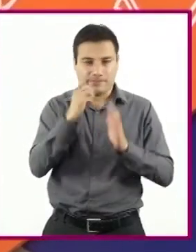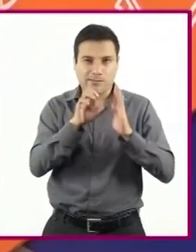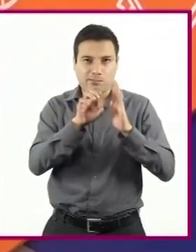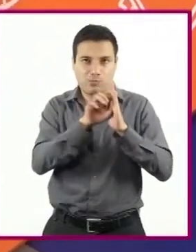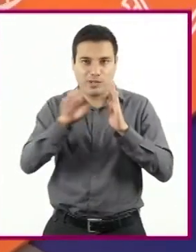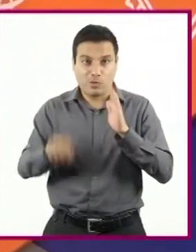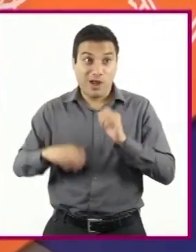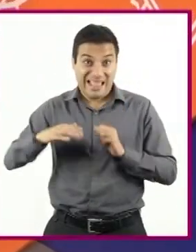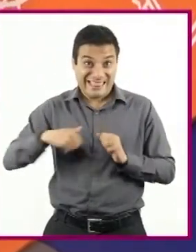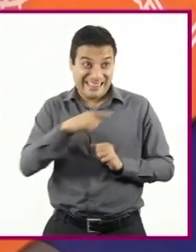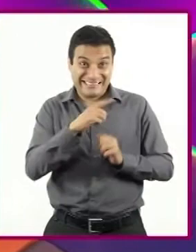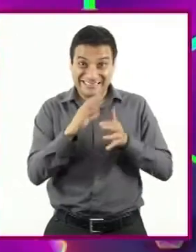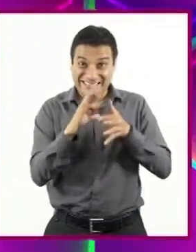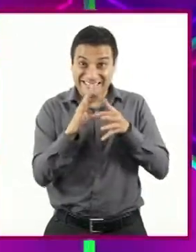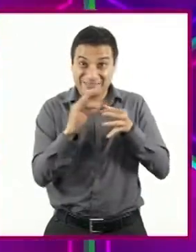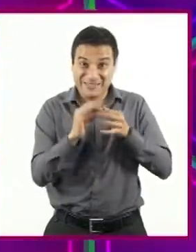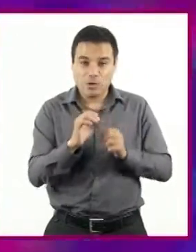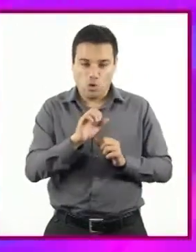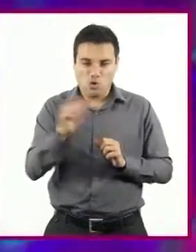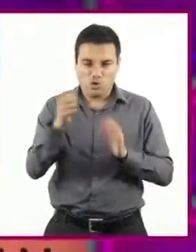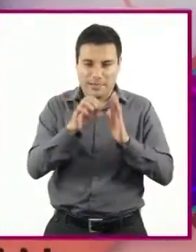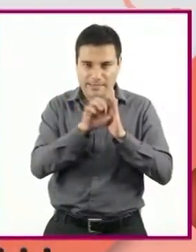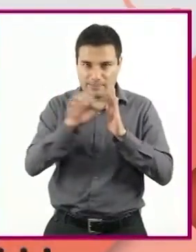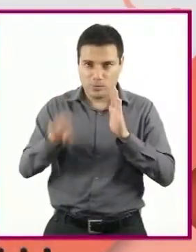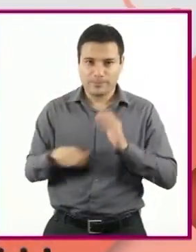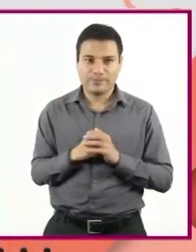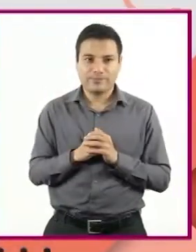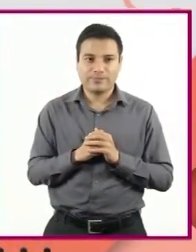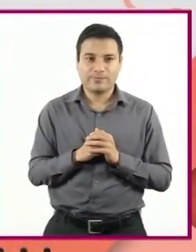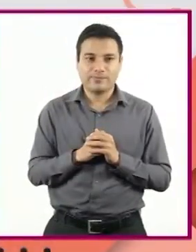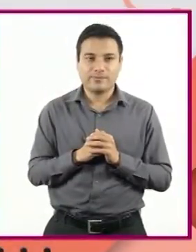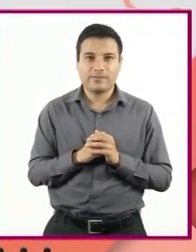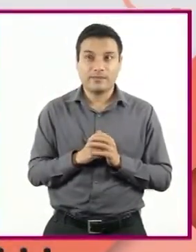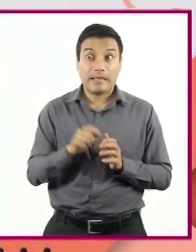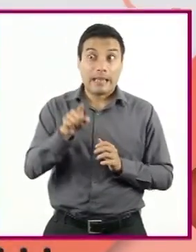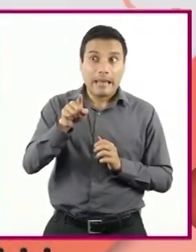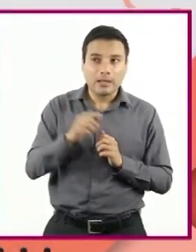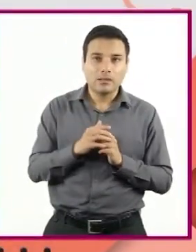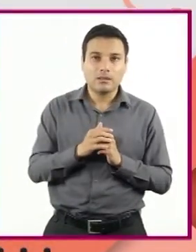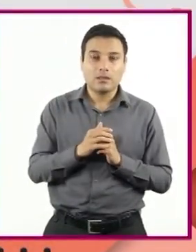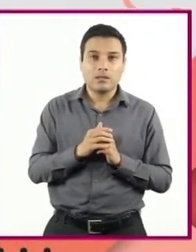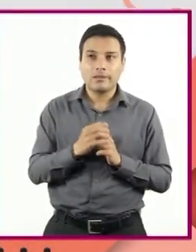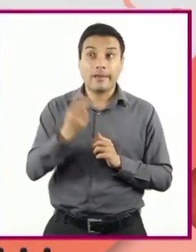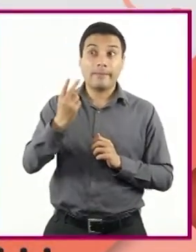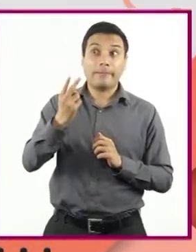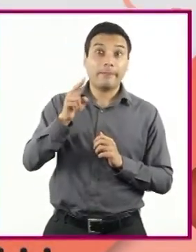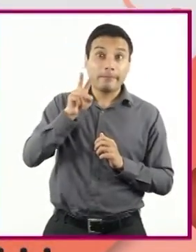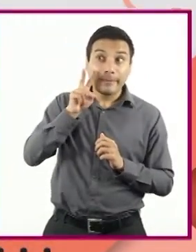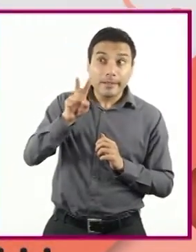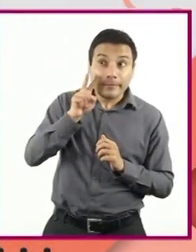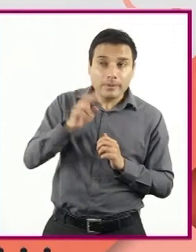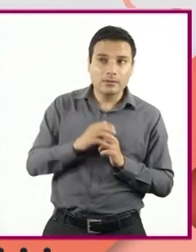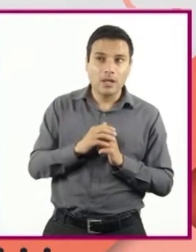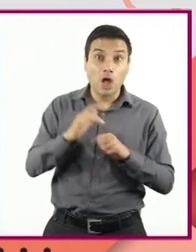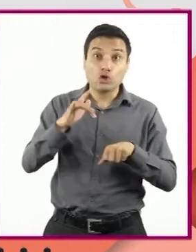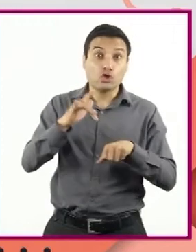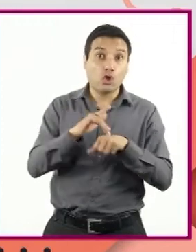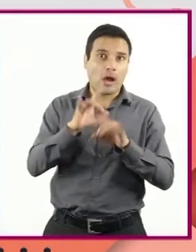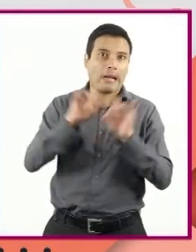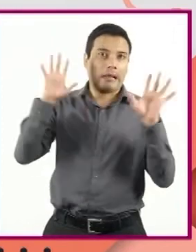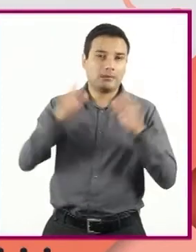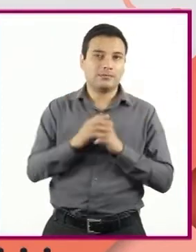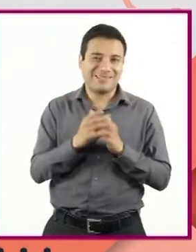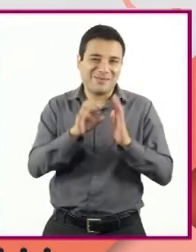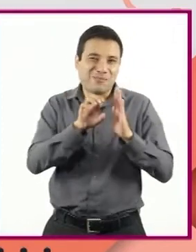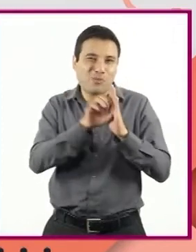que Leslie nos acaba de compartir o este otro, anda de mírame y no me toques, que recuerdo que usa mi mamá cuando ve a mi hermano que no anda